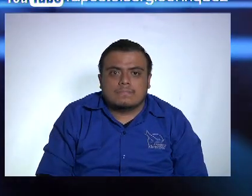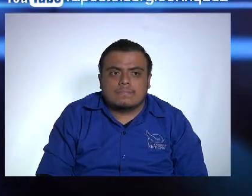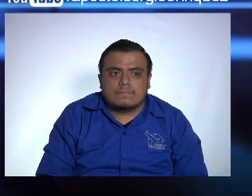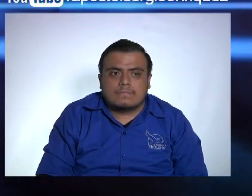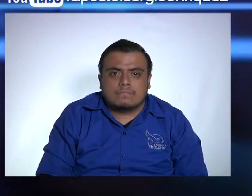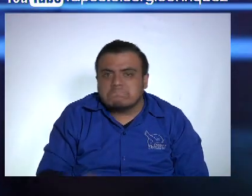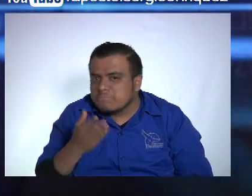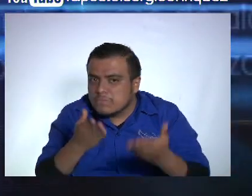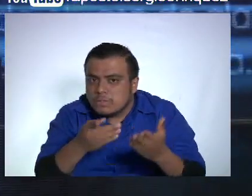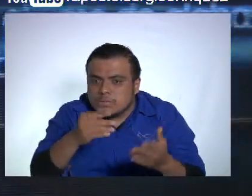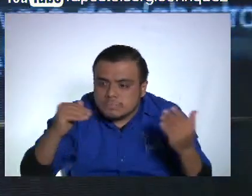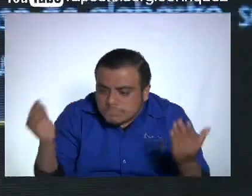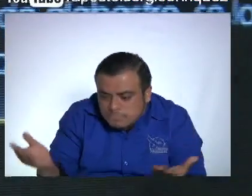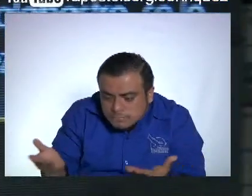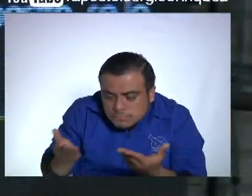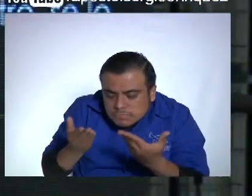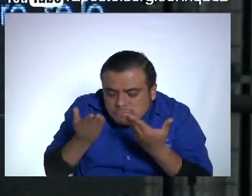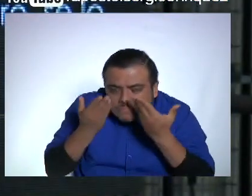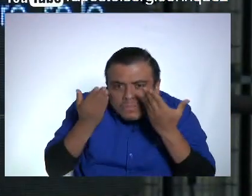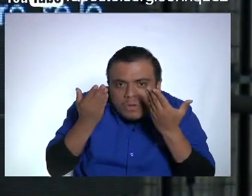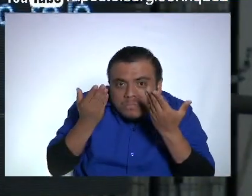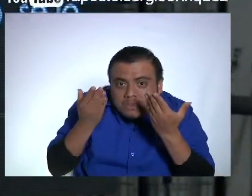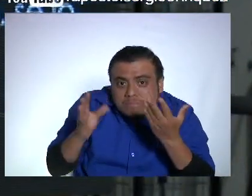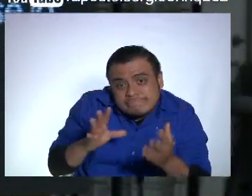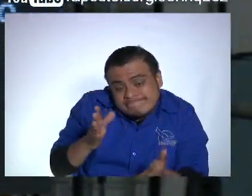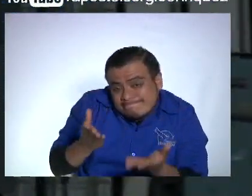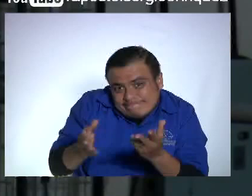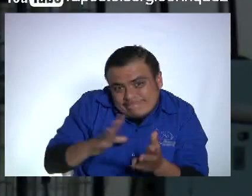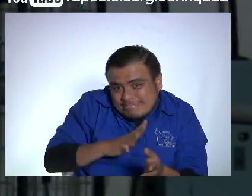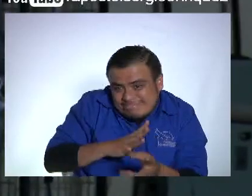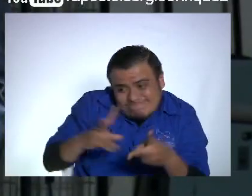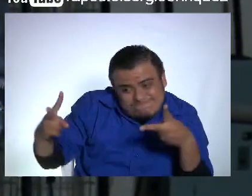Tal vez tu perfume se ha llenado de guerra en tu casa. Vuelvo.